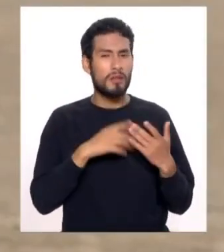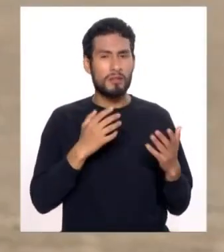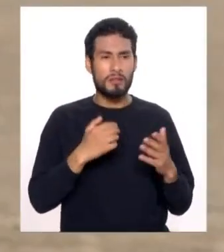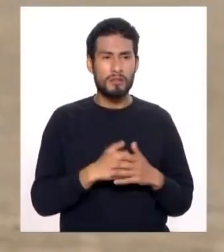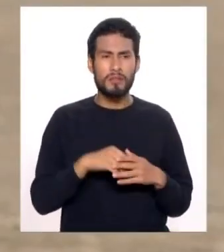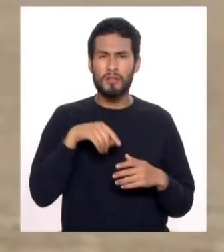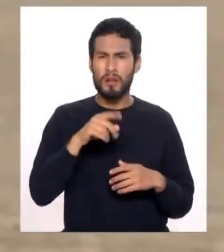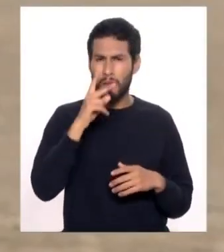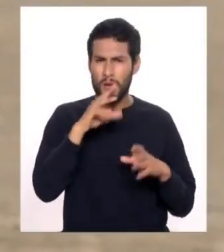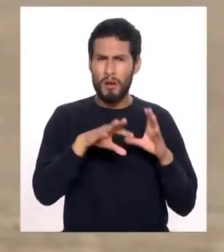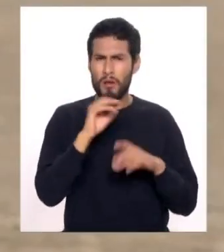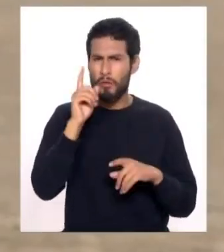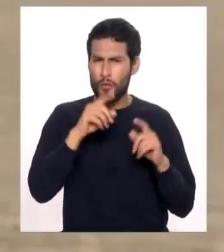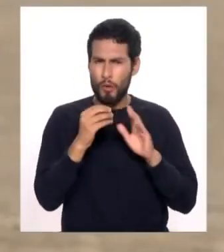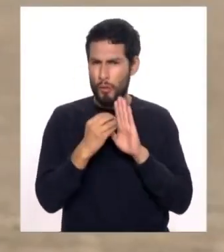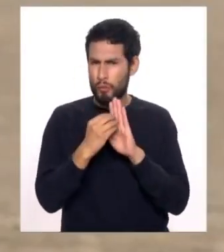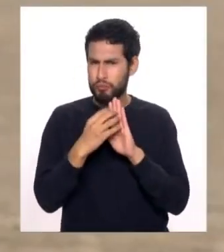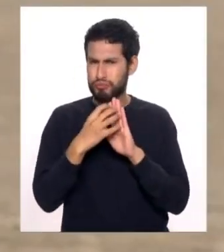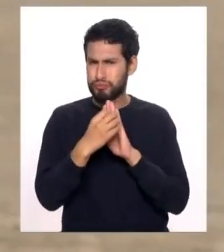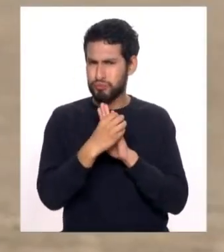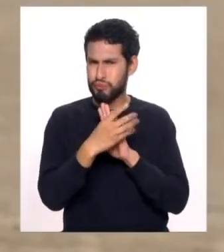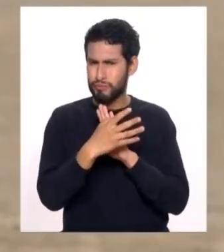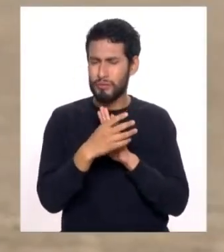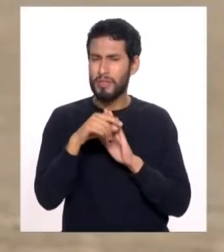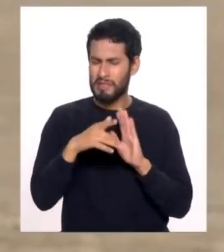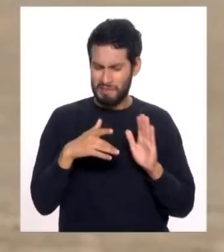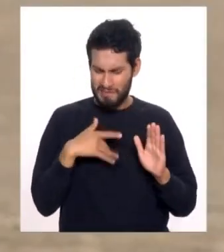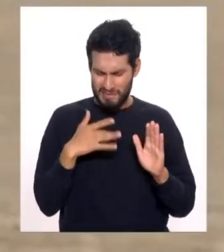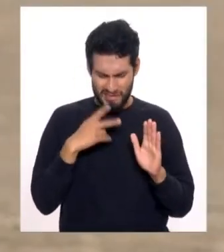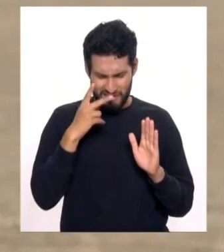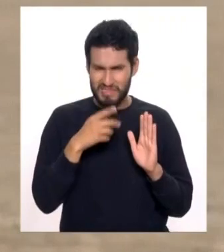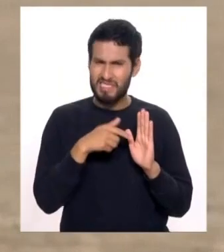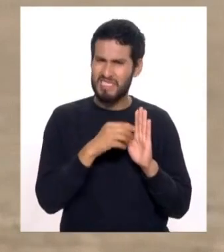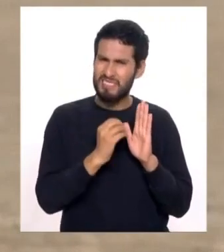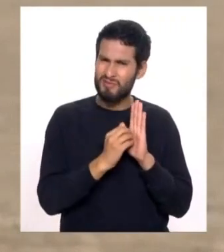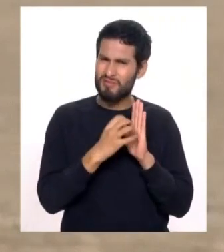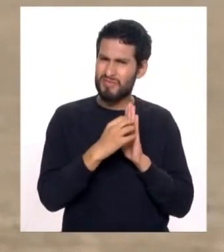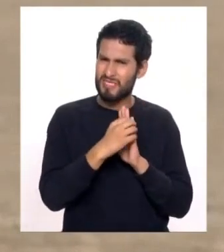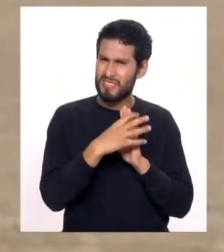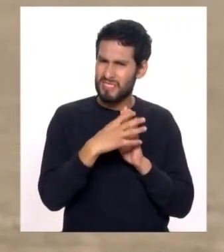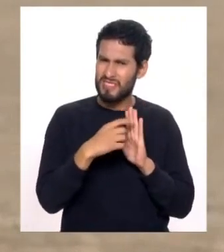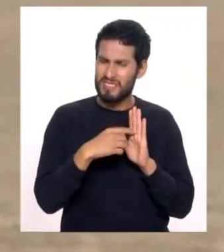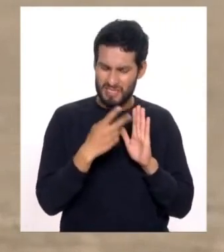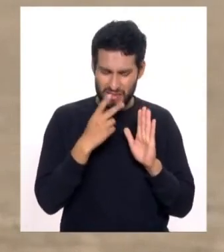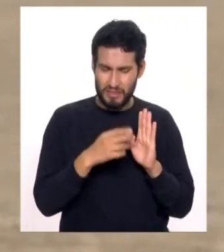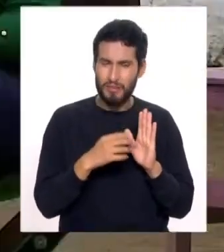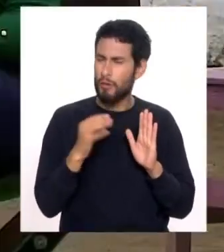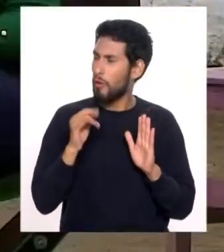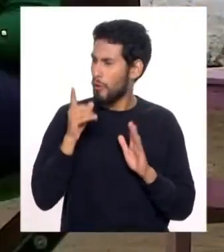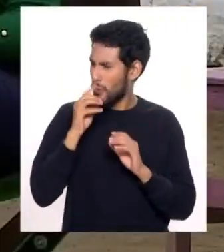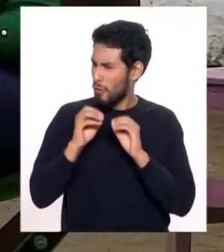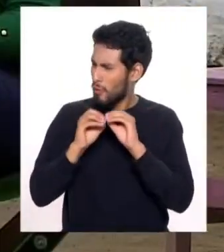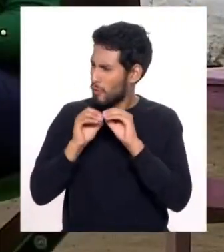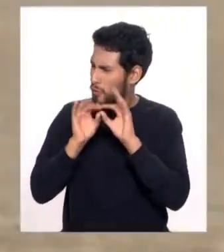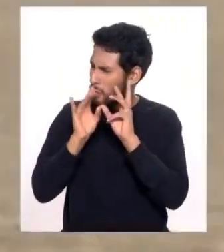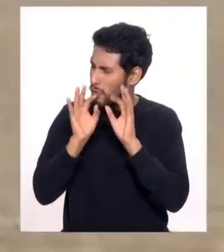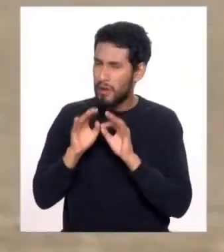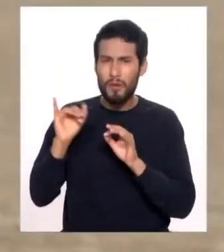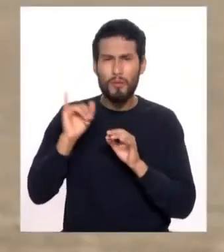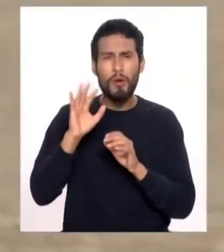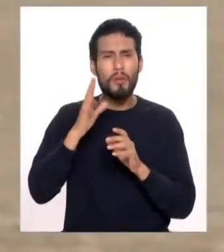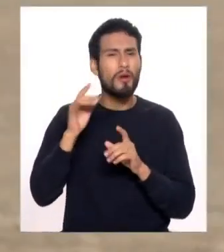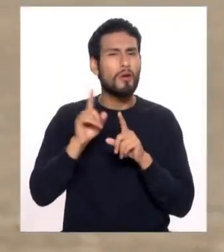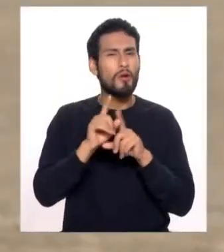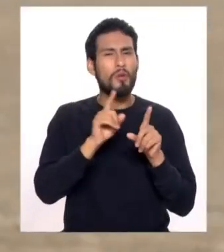de la aparición de algunos bultitos, ¿no es cierto? Que sienten que tienen alguna verruguita, alguna lesión. Como una pequeña coliflor chiquita. Así es, como una pequeña